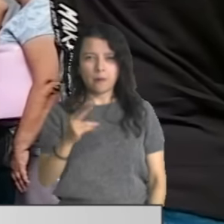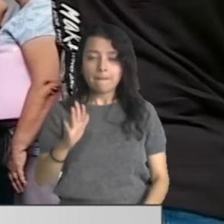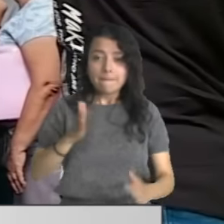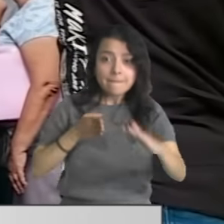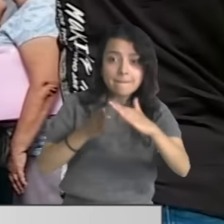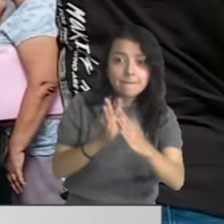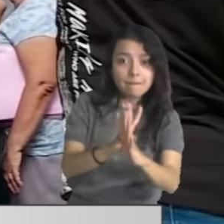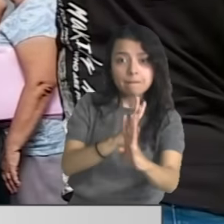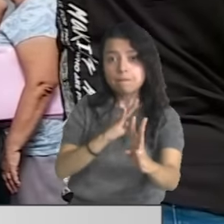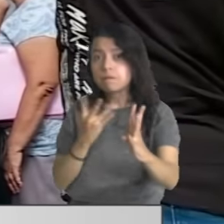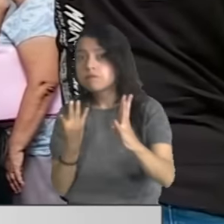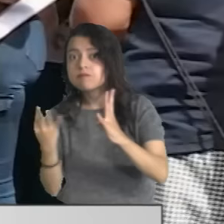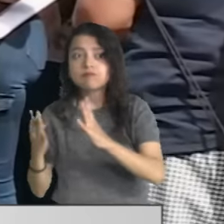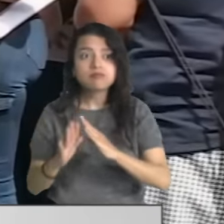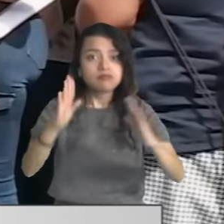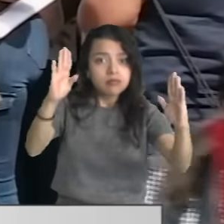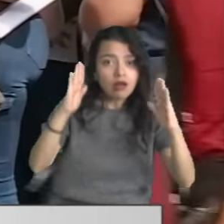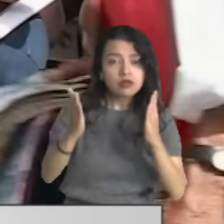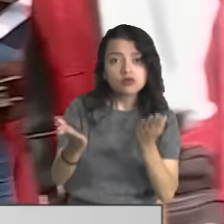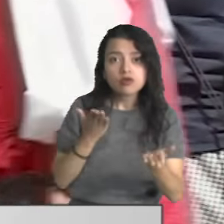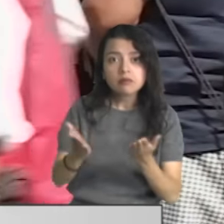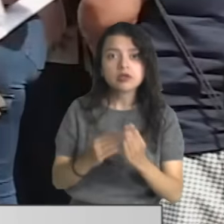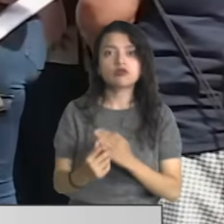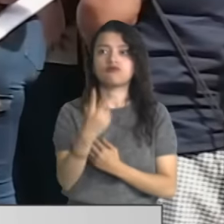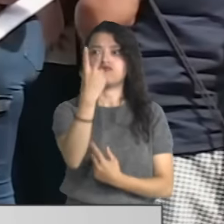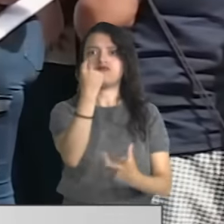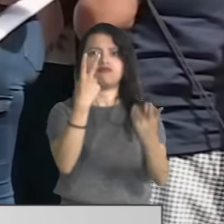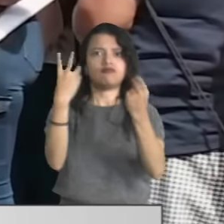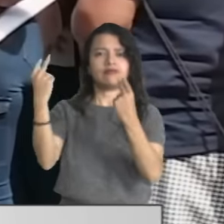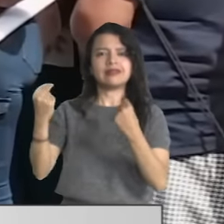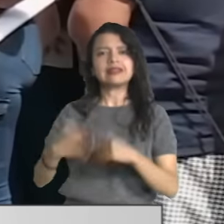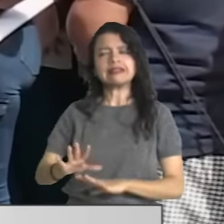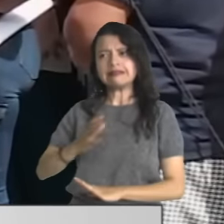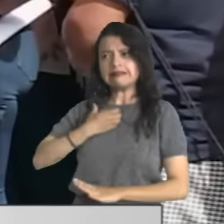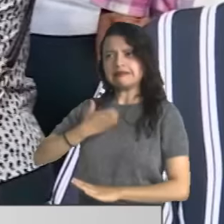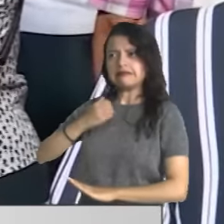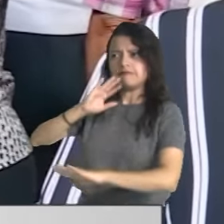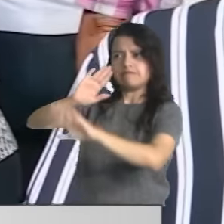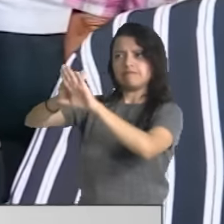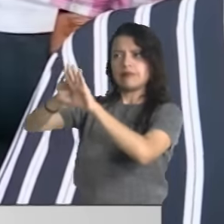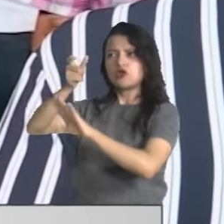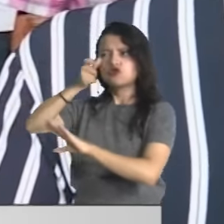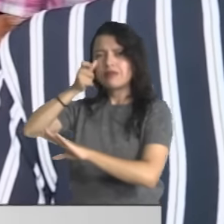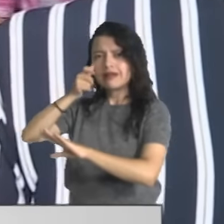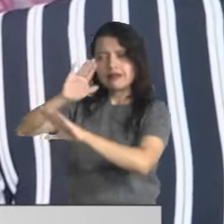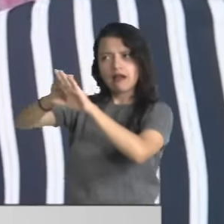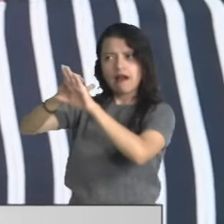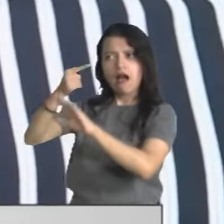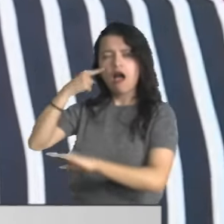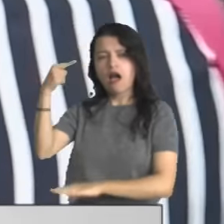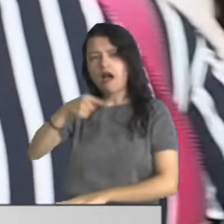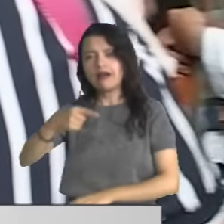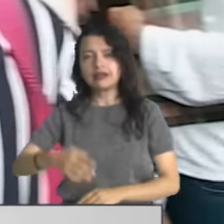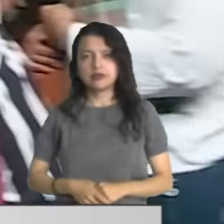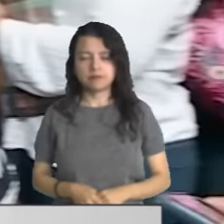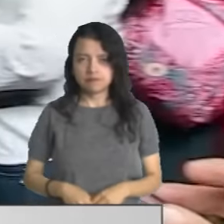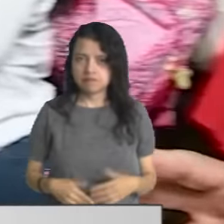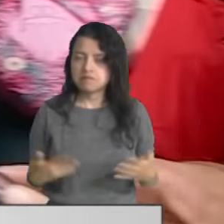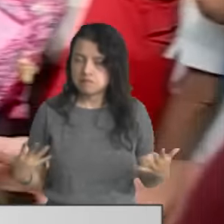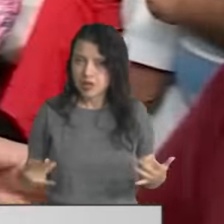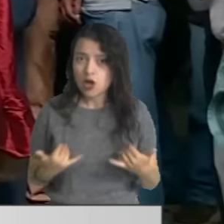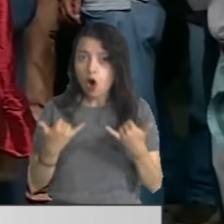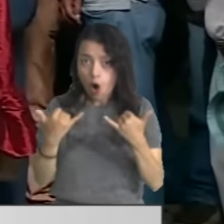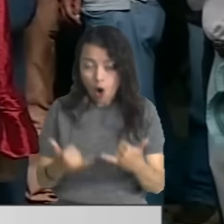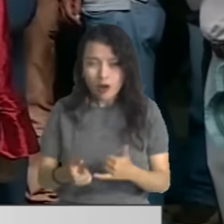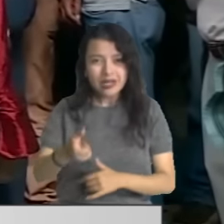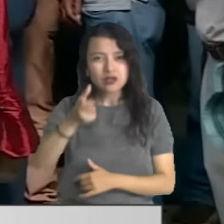aglomeraban a las afueras para solicitar los servicios en salud. Pues la Superintendencia de Salud, luego de una medida cautelar que ya había tomado, hoy toma